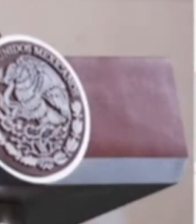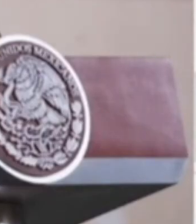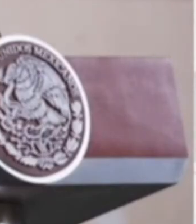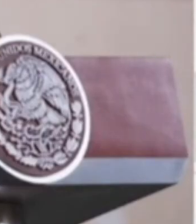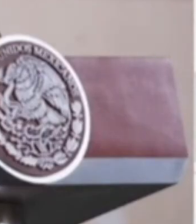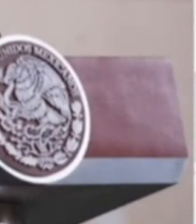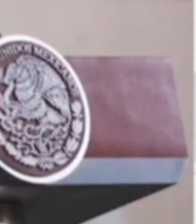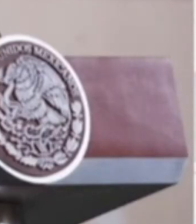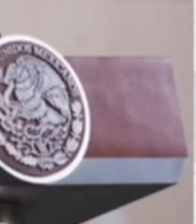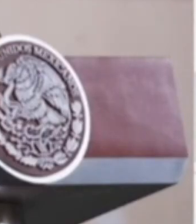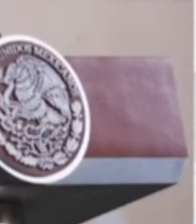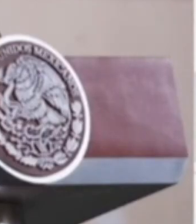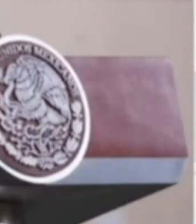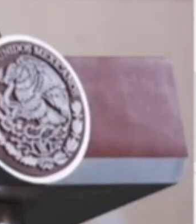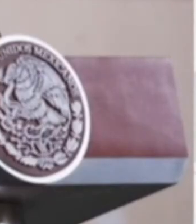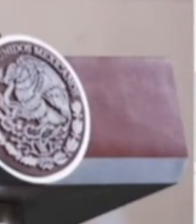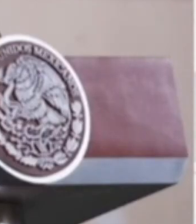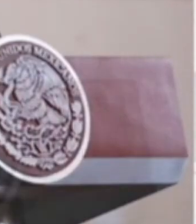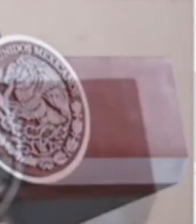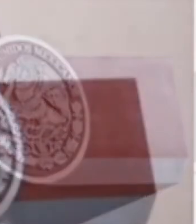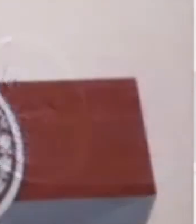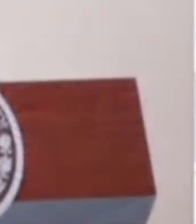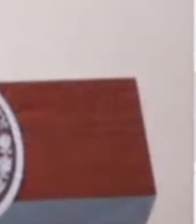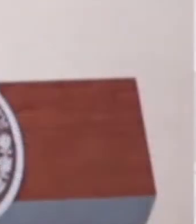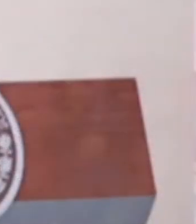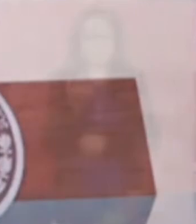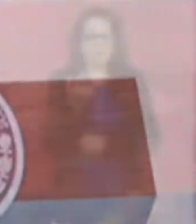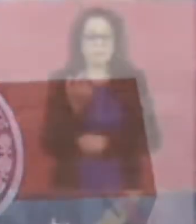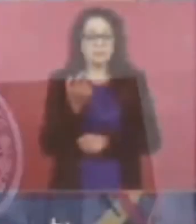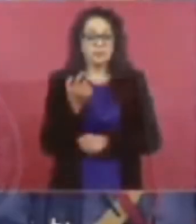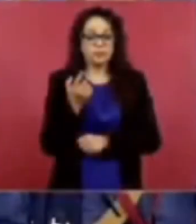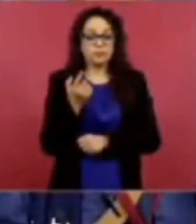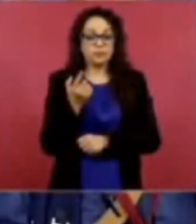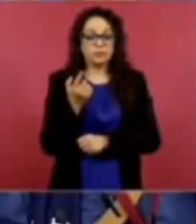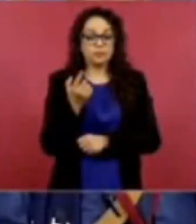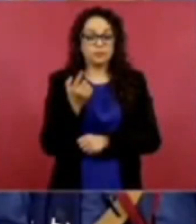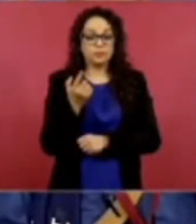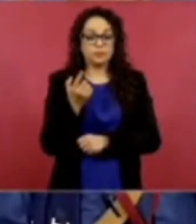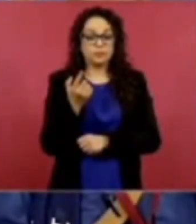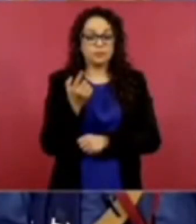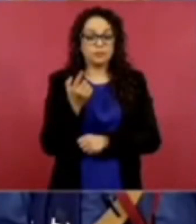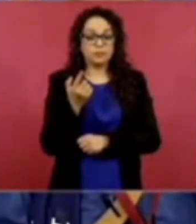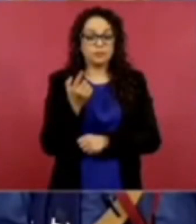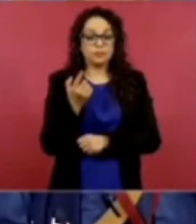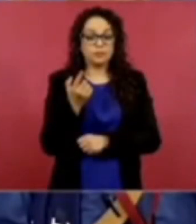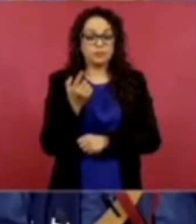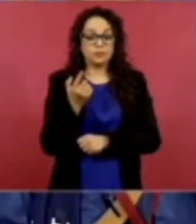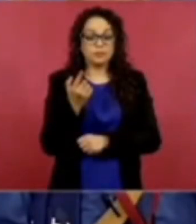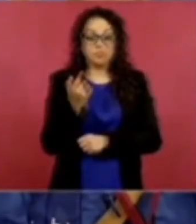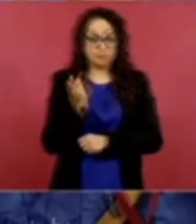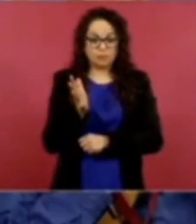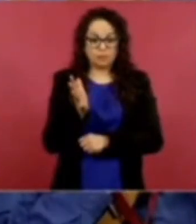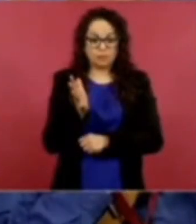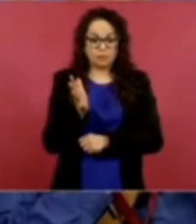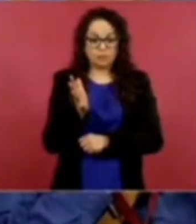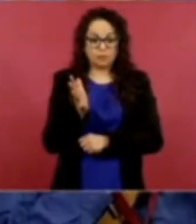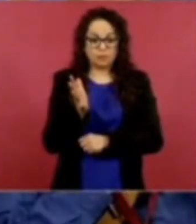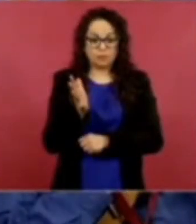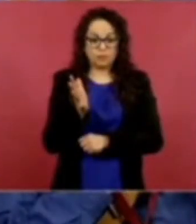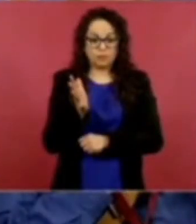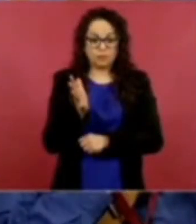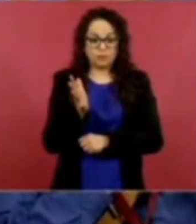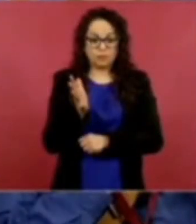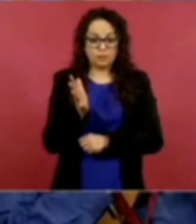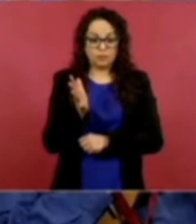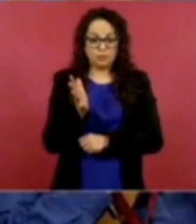Detalló a nuestro queridísimo colaborador Luis Guillermo Hernández que un ejemplo de la grandeza cultural de México son nuestros migrantes, pues a pesar de